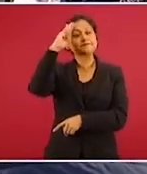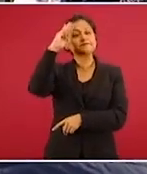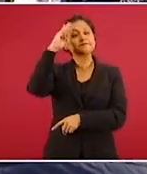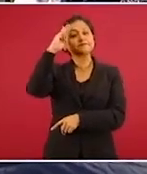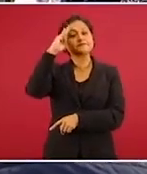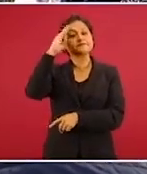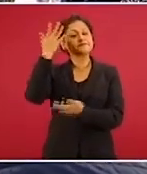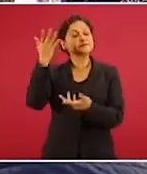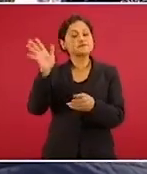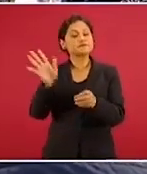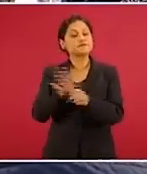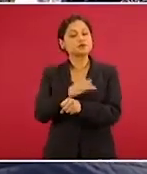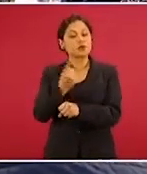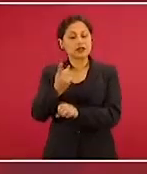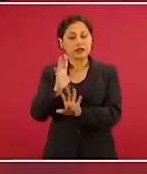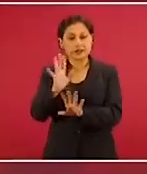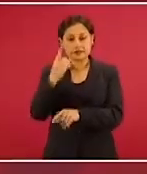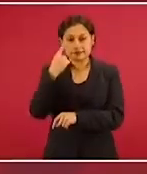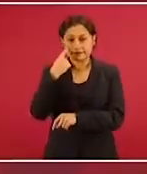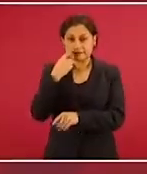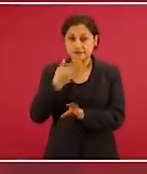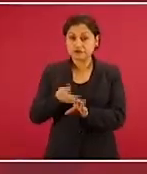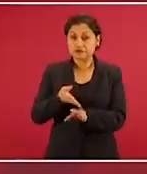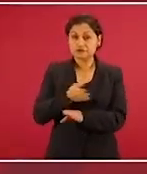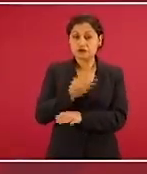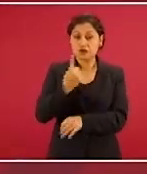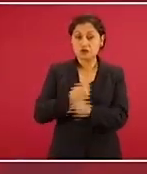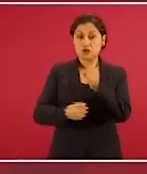noviembre del año pasado